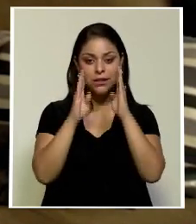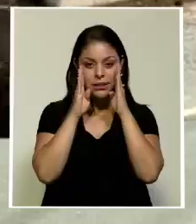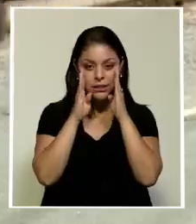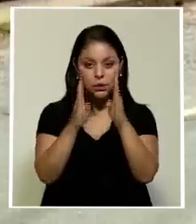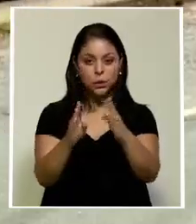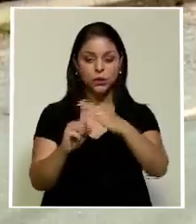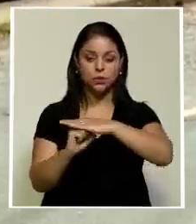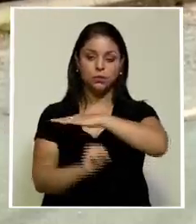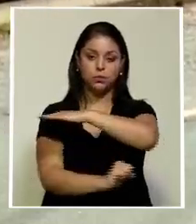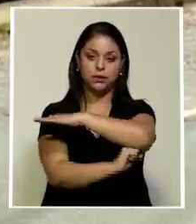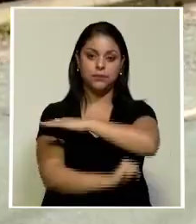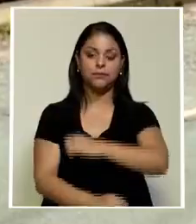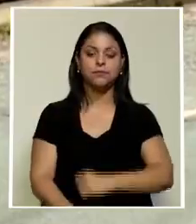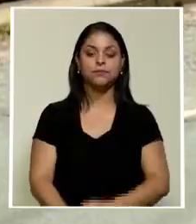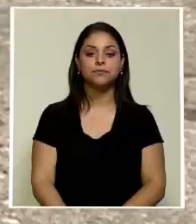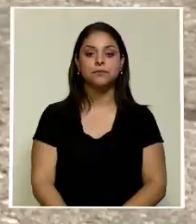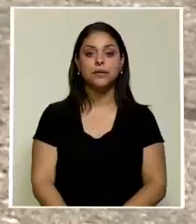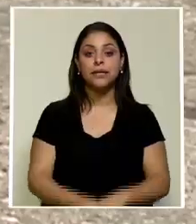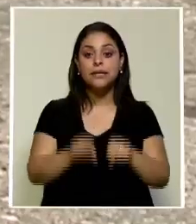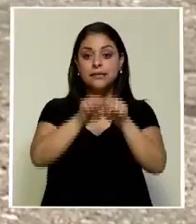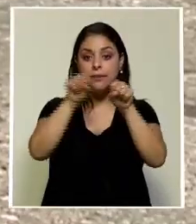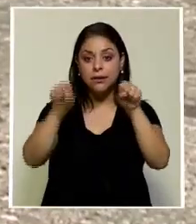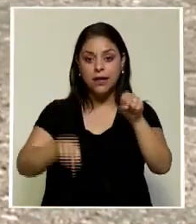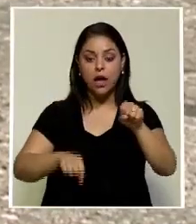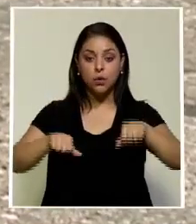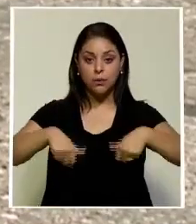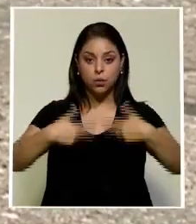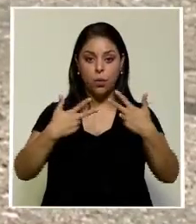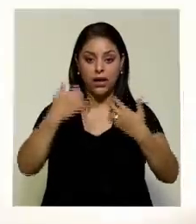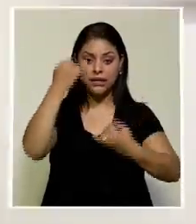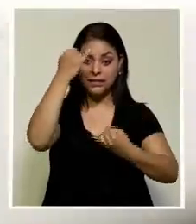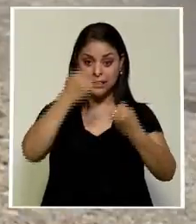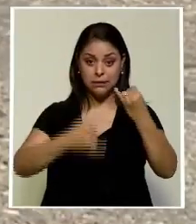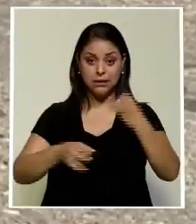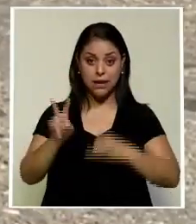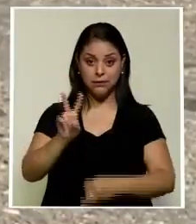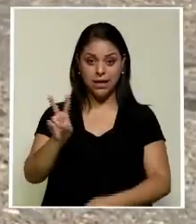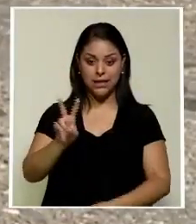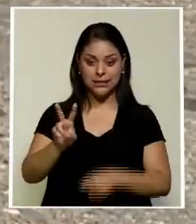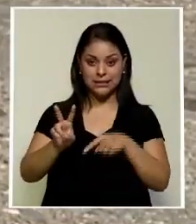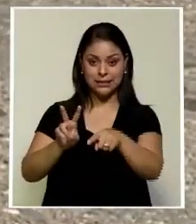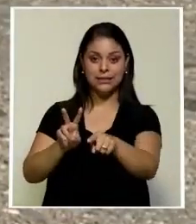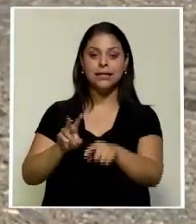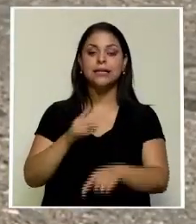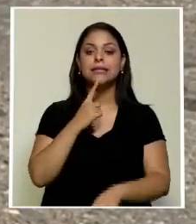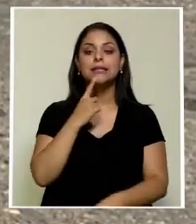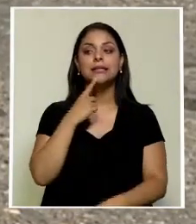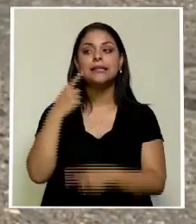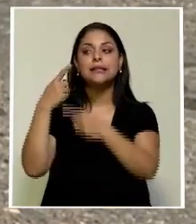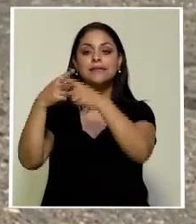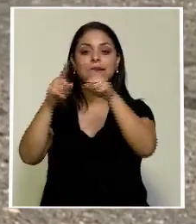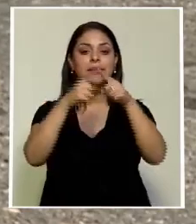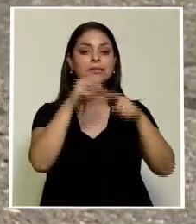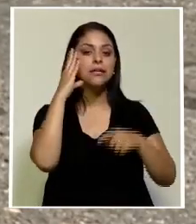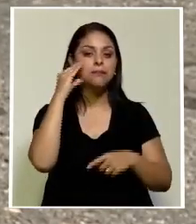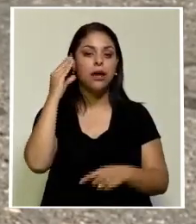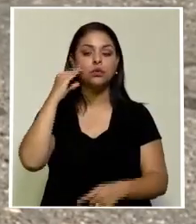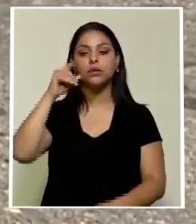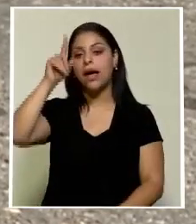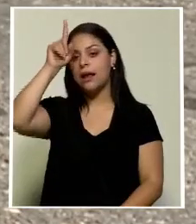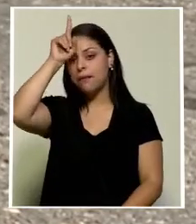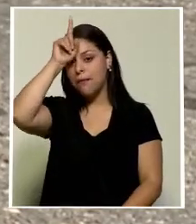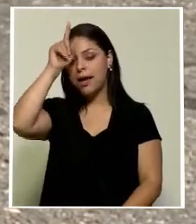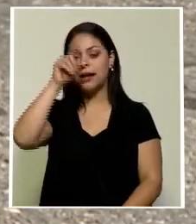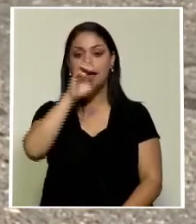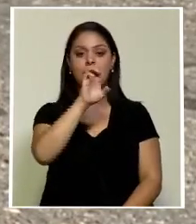estructuras. Durante el seminario virtual que concluye este viernes, distintos expertos internacionales de países como Alemania,